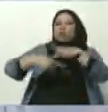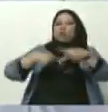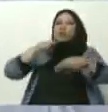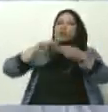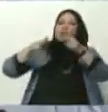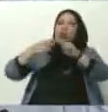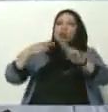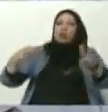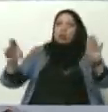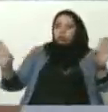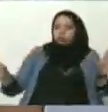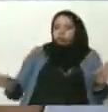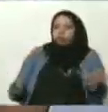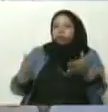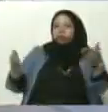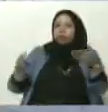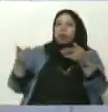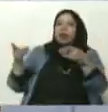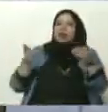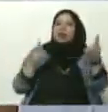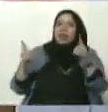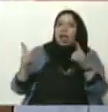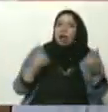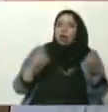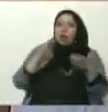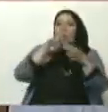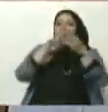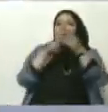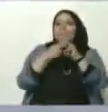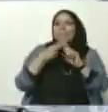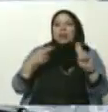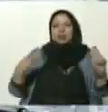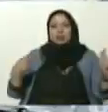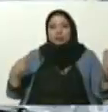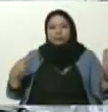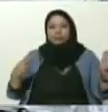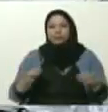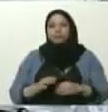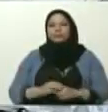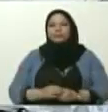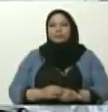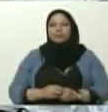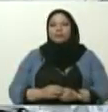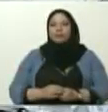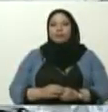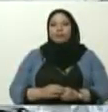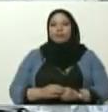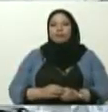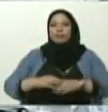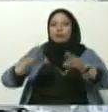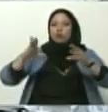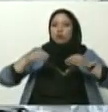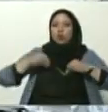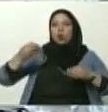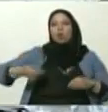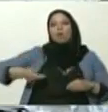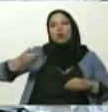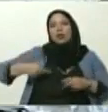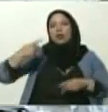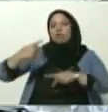este reimpulso al diálogo por la paz. Vemos cómo siguen los representantes de este importante